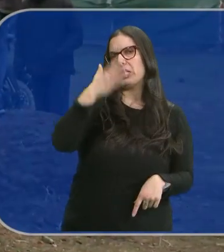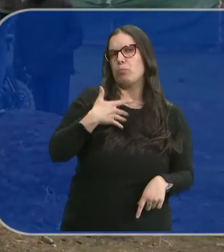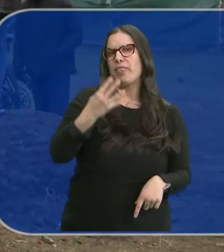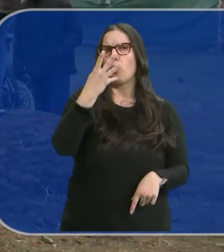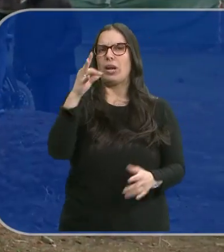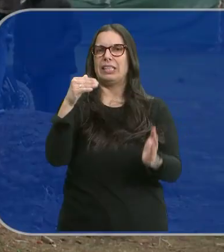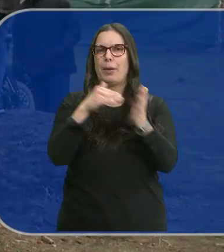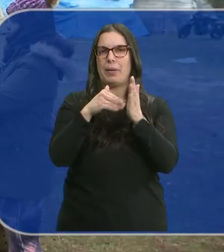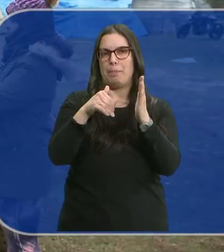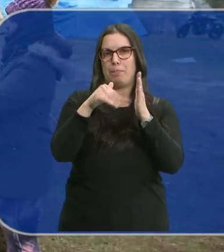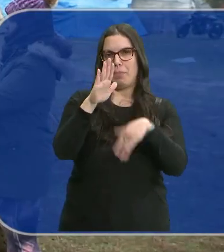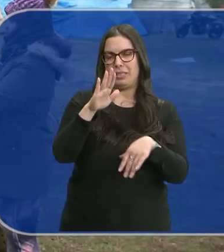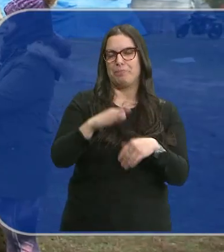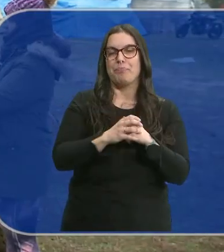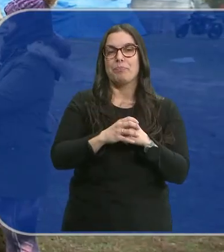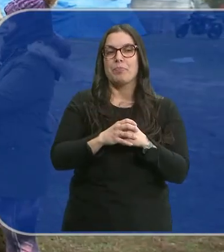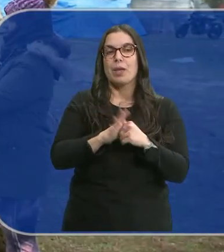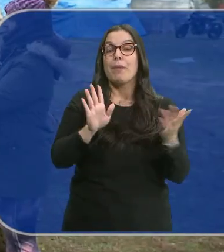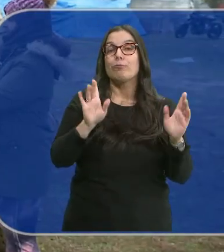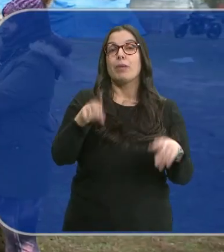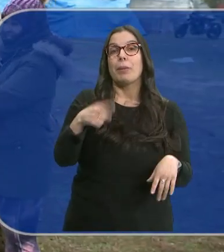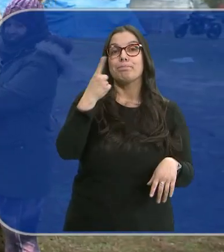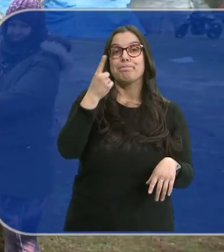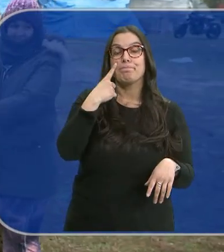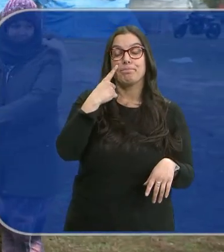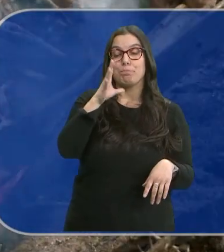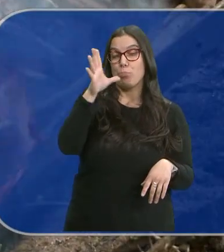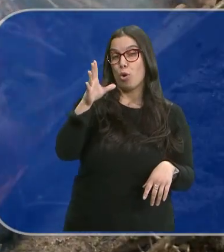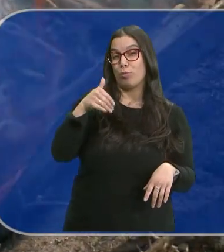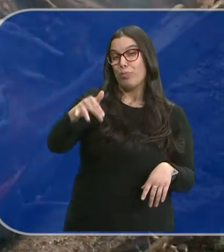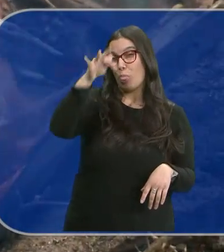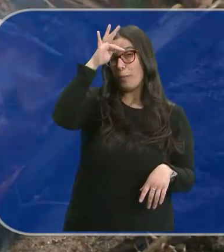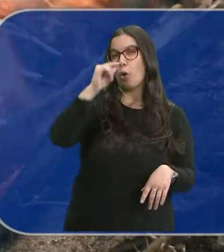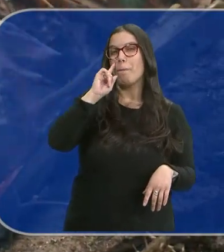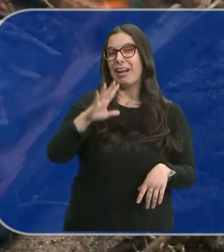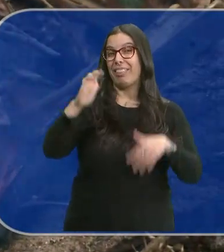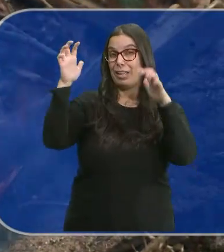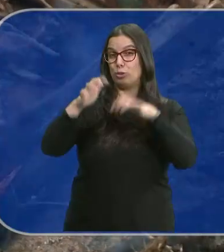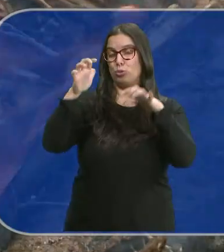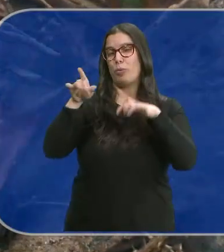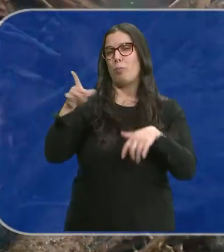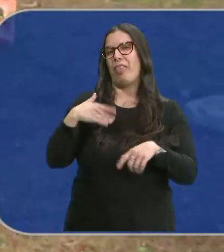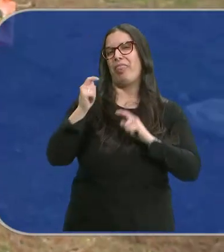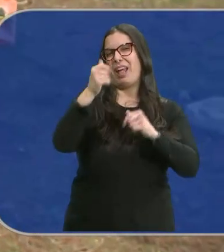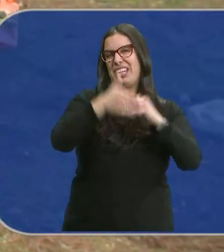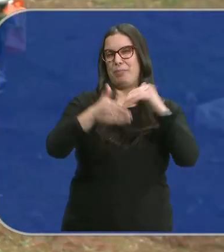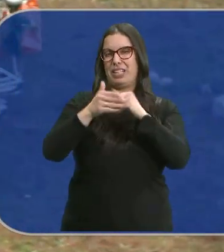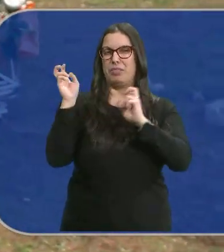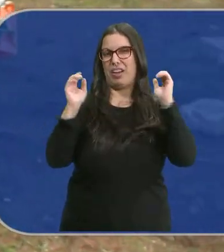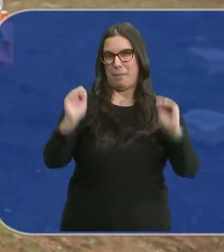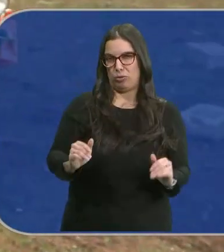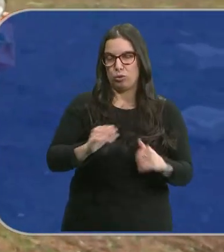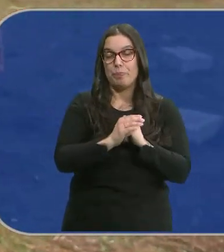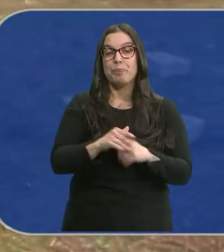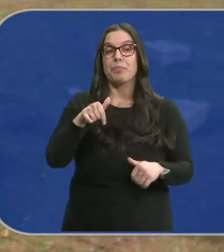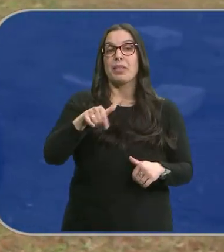más de 40.000 de las pasadas ediciones. Eso sí, estarán muy pendientes del cielo porque la lluvia, sobre todo del domingo, podría condicionar la participación. De momento